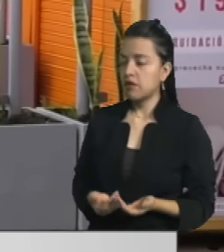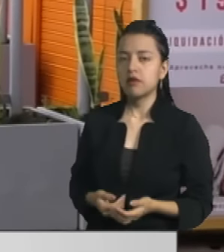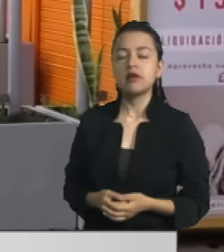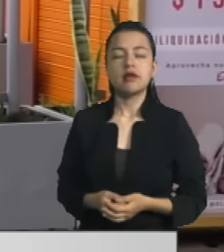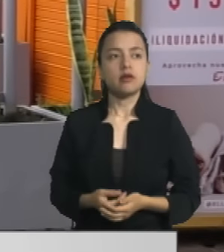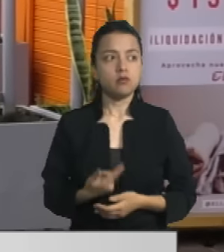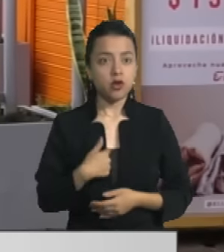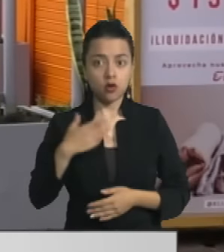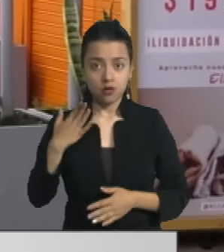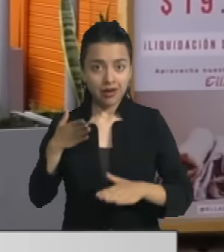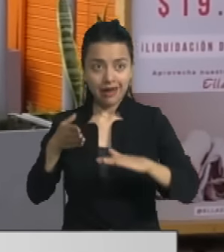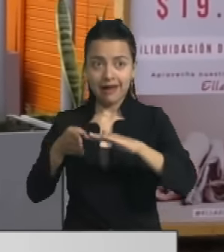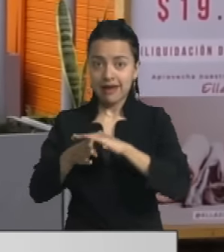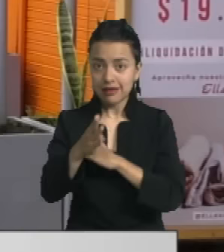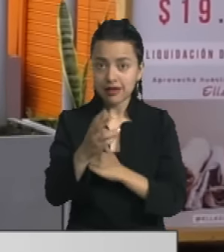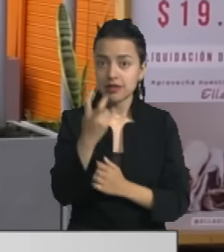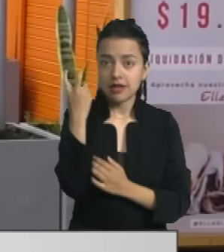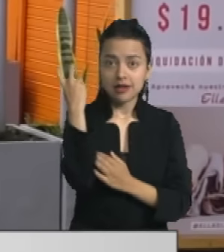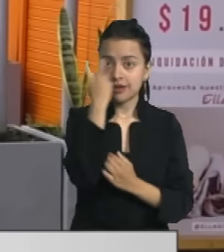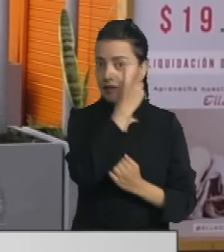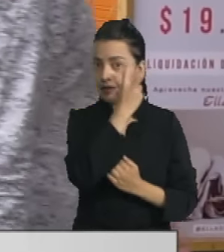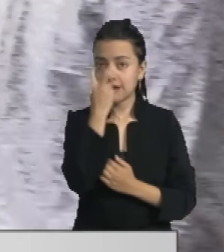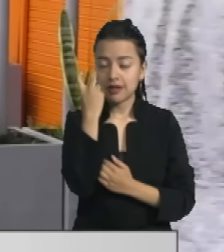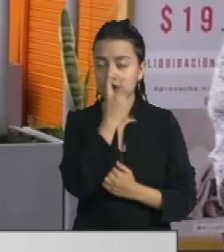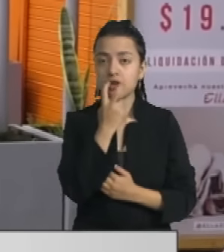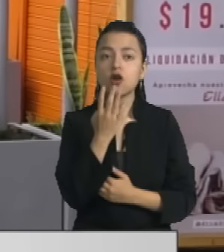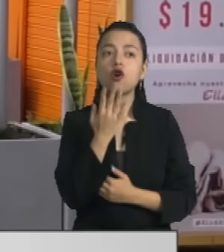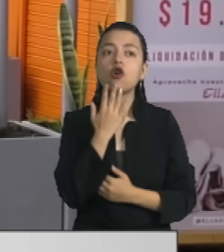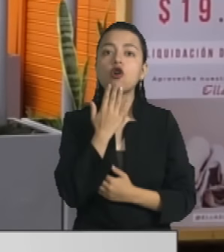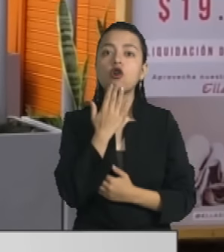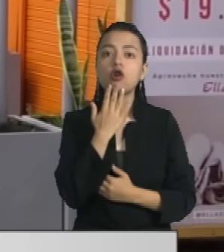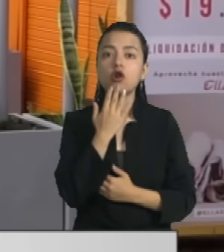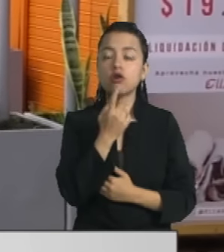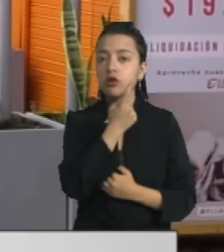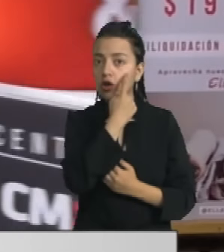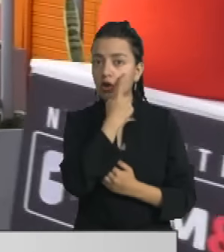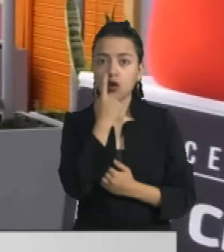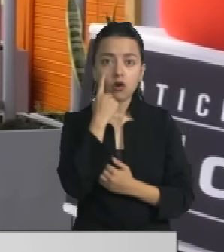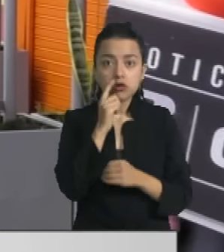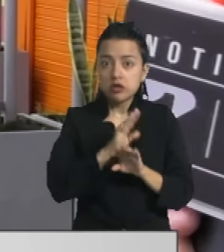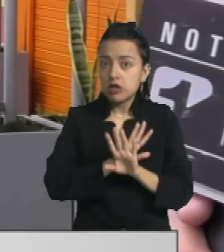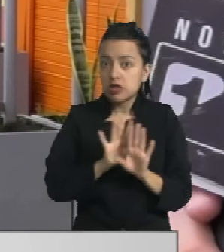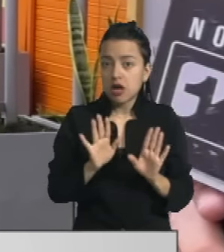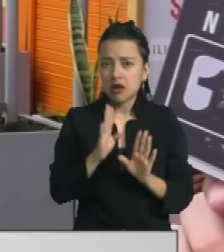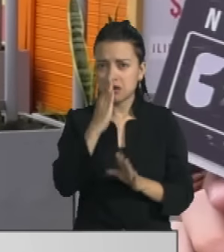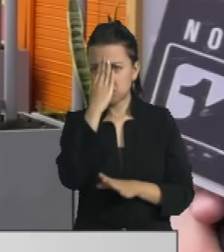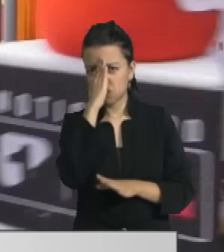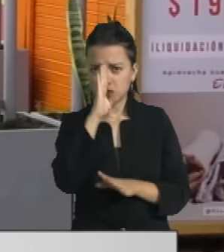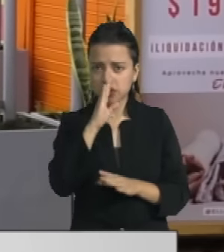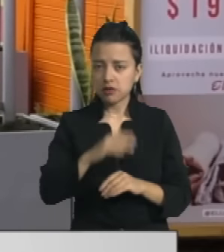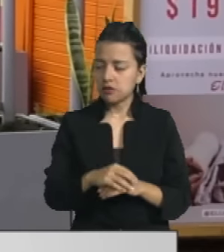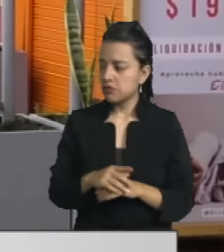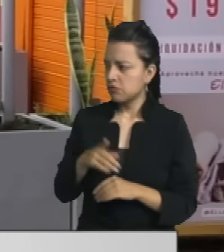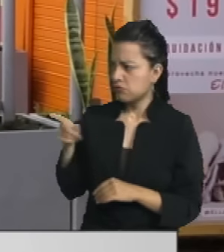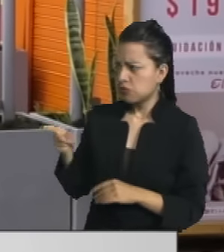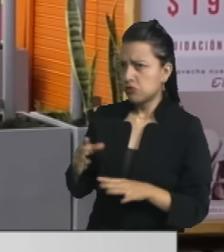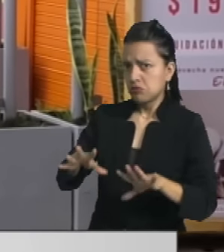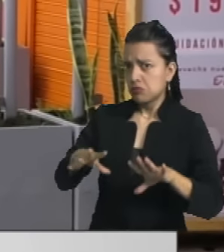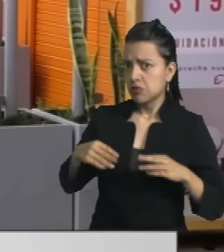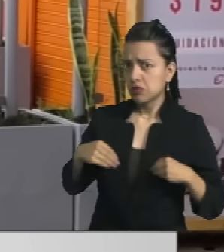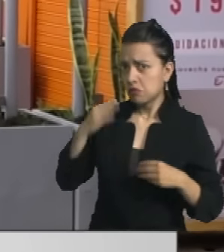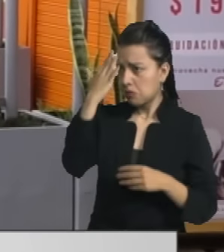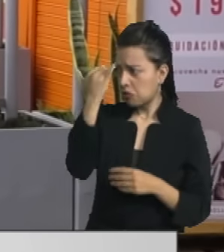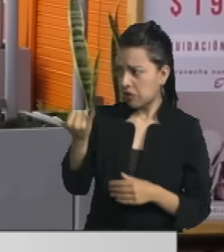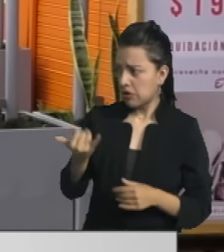escanear los ojos o sea dicen que es el escaneo del Iris y pues hay muchas dudas no y por qué tomó usted esa decisión de hacer